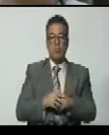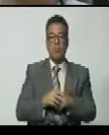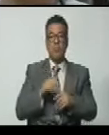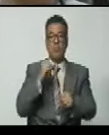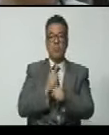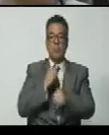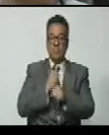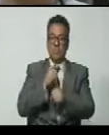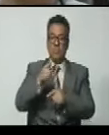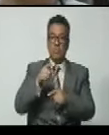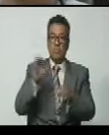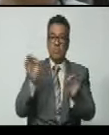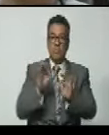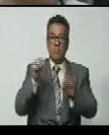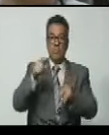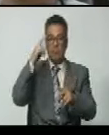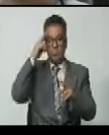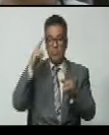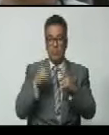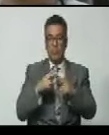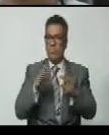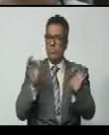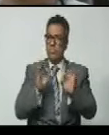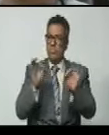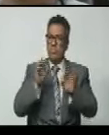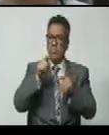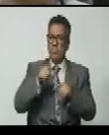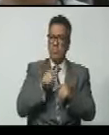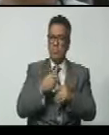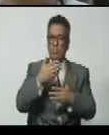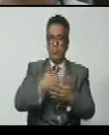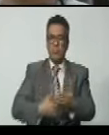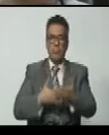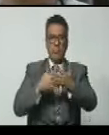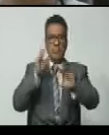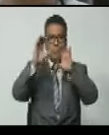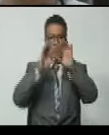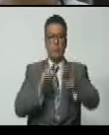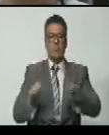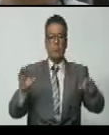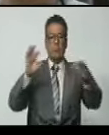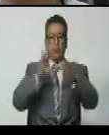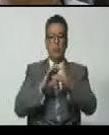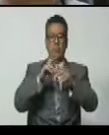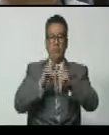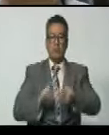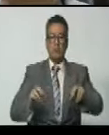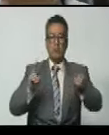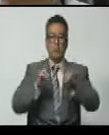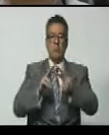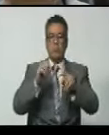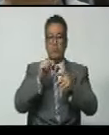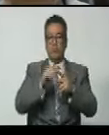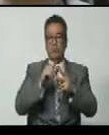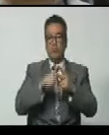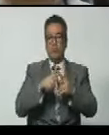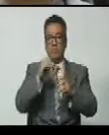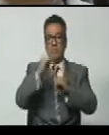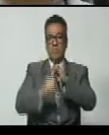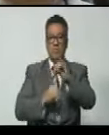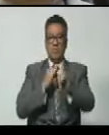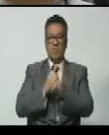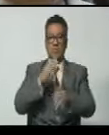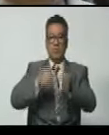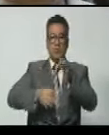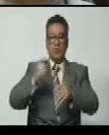actuado indebidamente desconociendo la Carta de Naciones Unidas, el Estatuto de la Corte Internacional